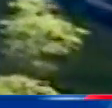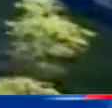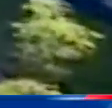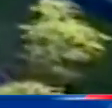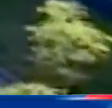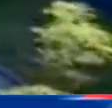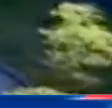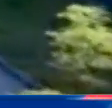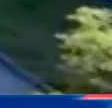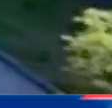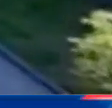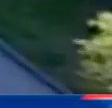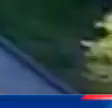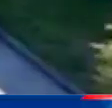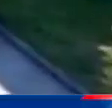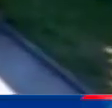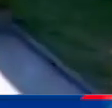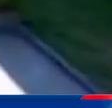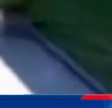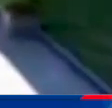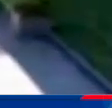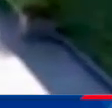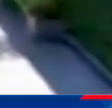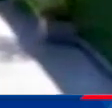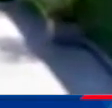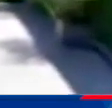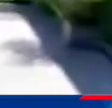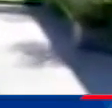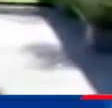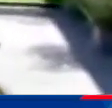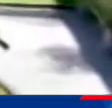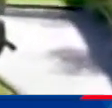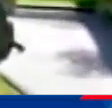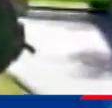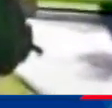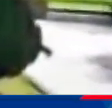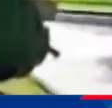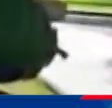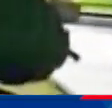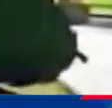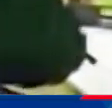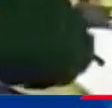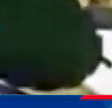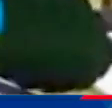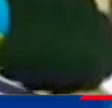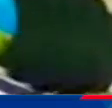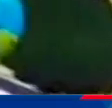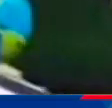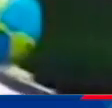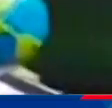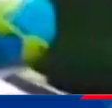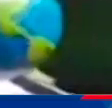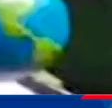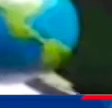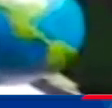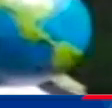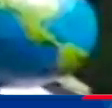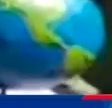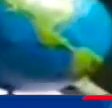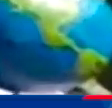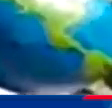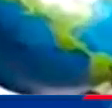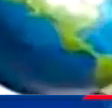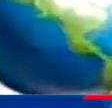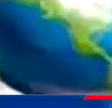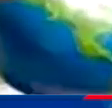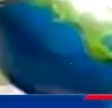los profesores, los docentes, en un crisol único, un crisol donde la fuerza verdaderamente se ha convertido en la unión,